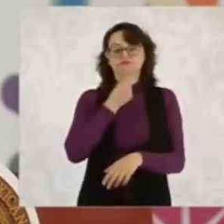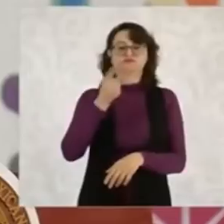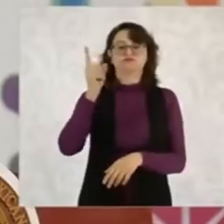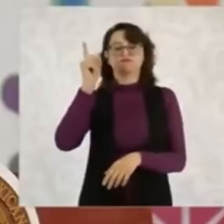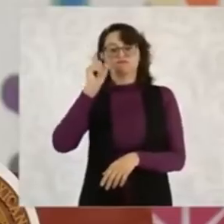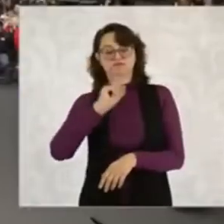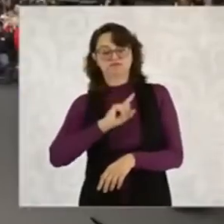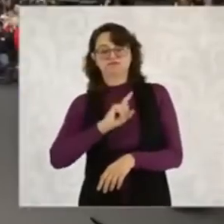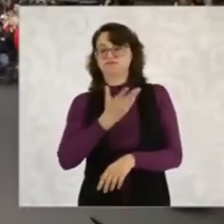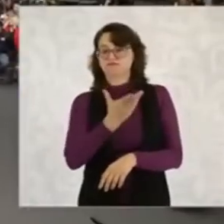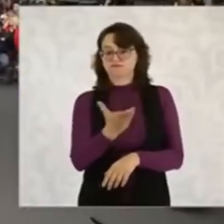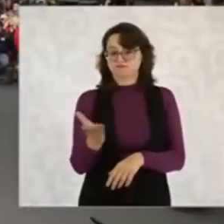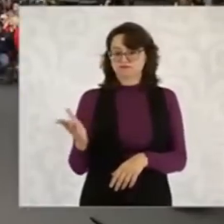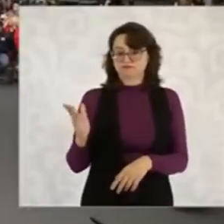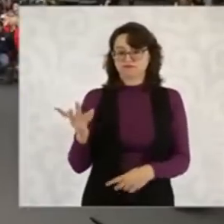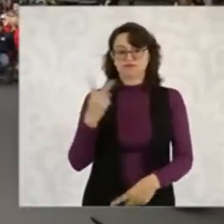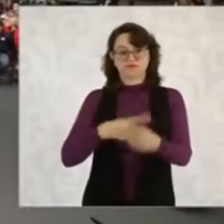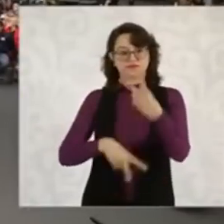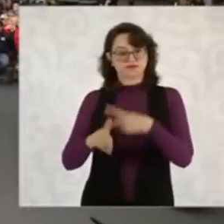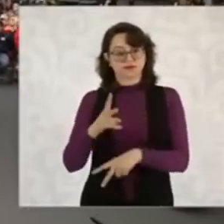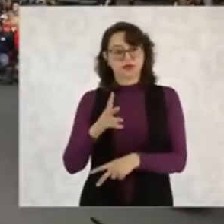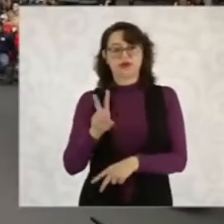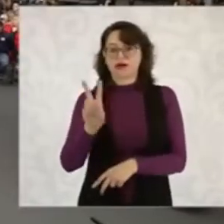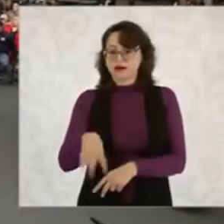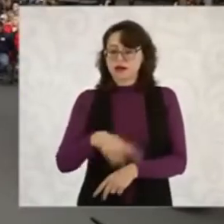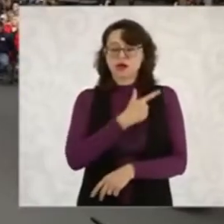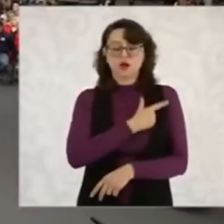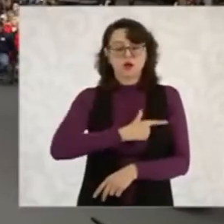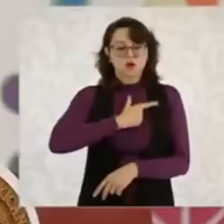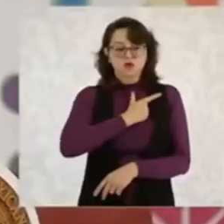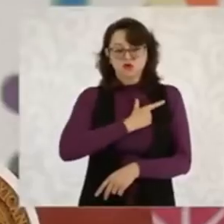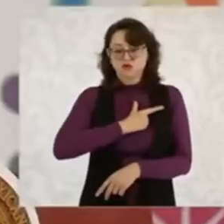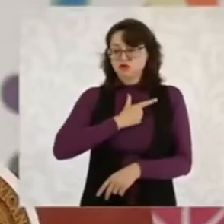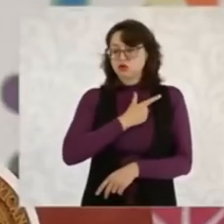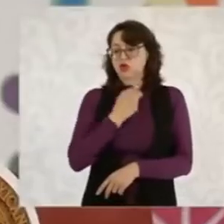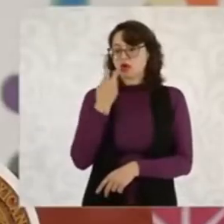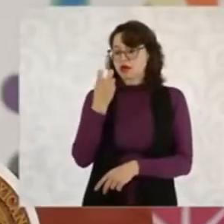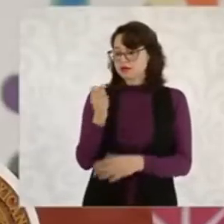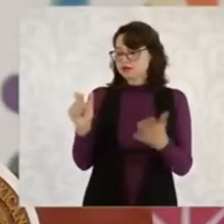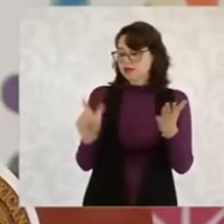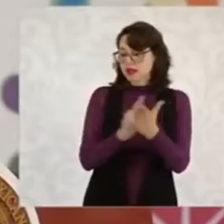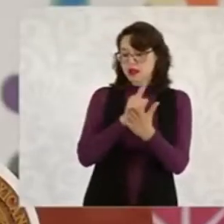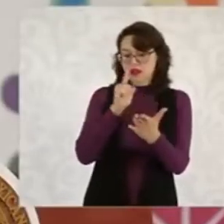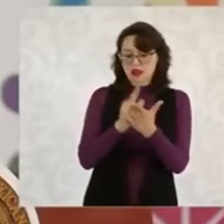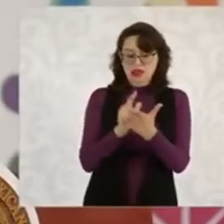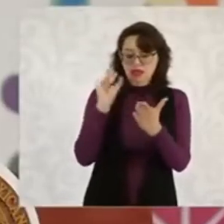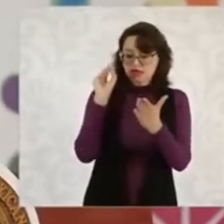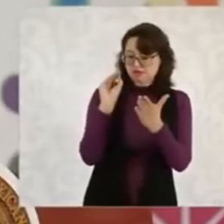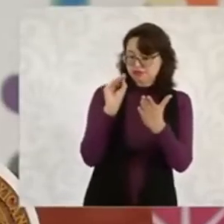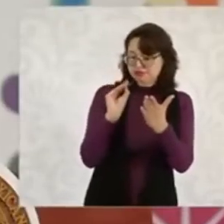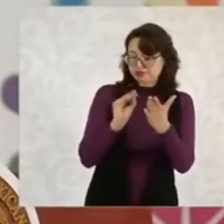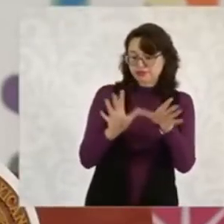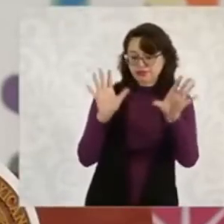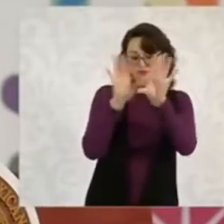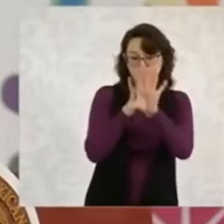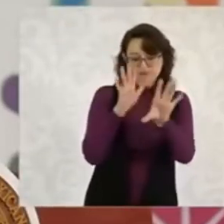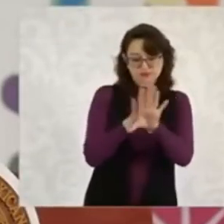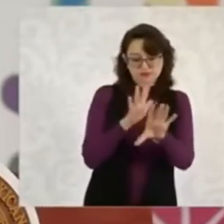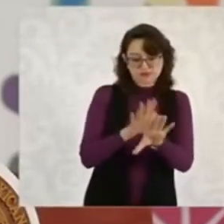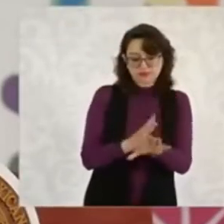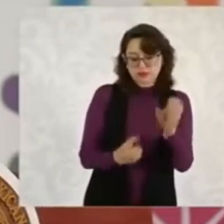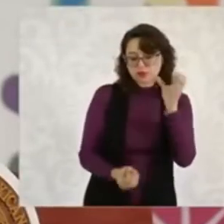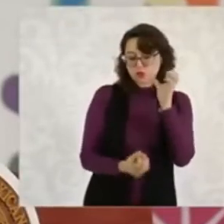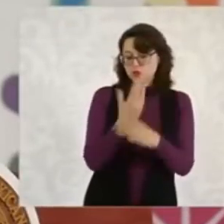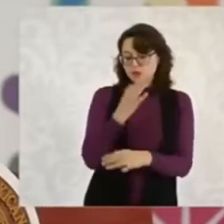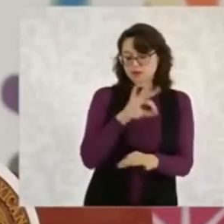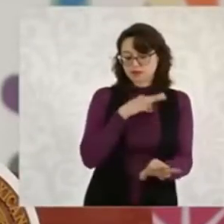y que decirles que nos da muchísimo gusto porque fue a través del diálogo, de los comentarios, de las reflexiones, de